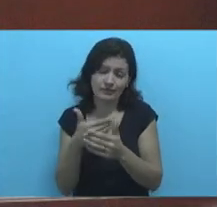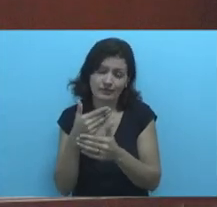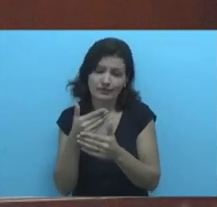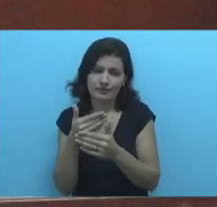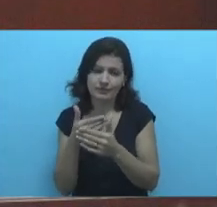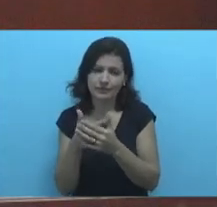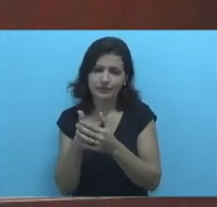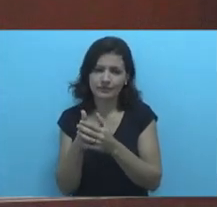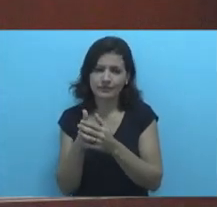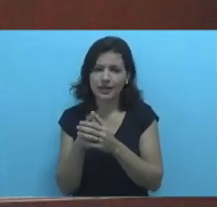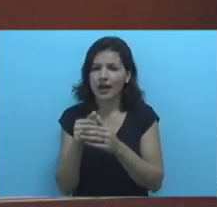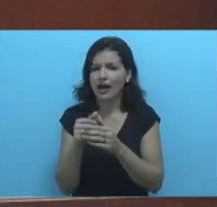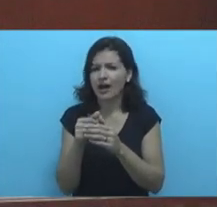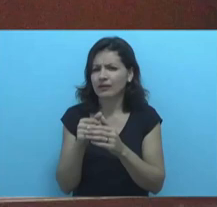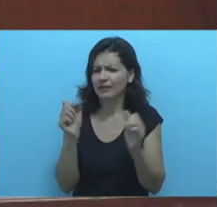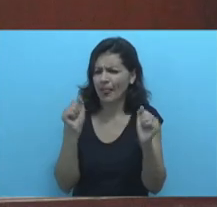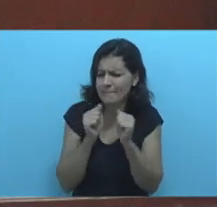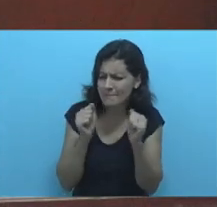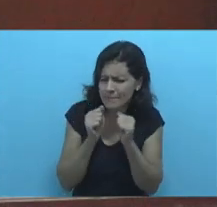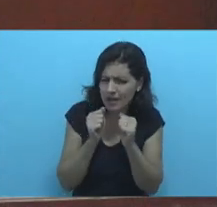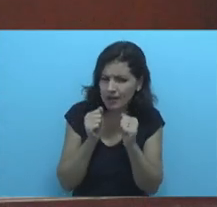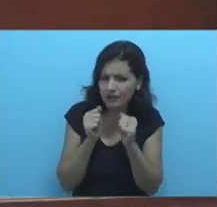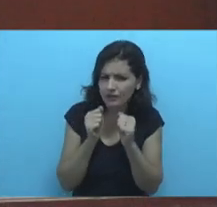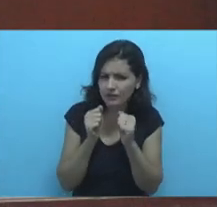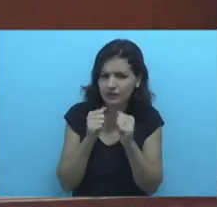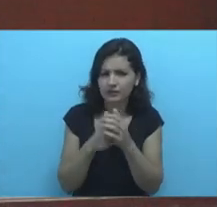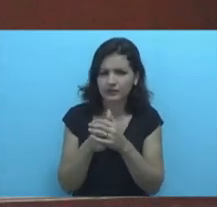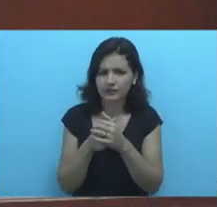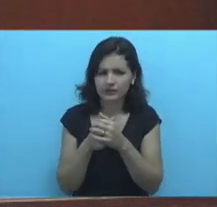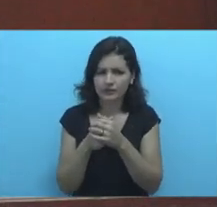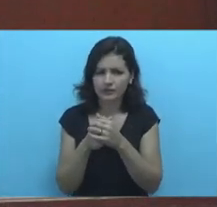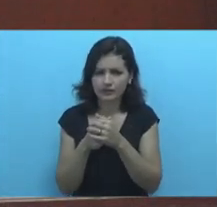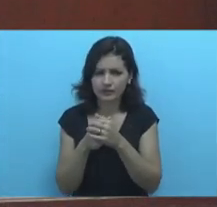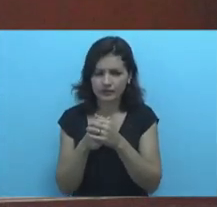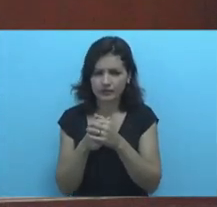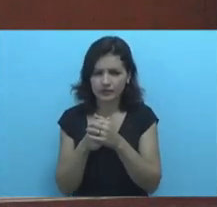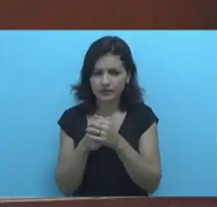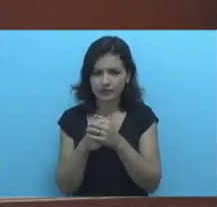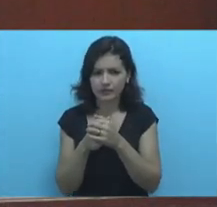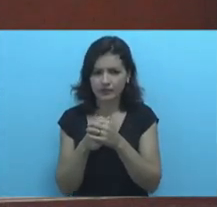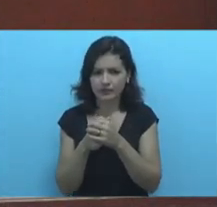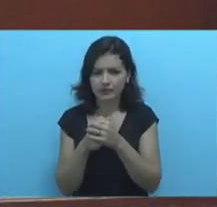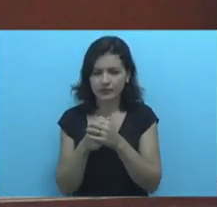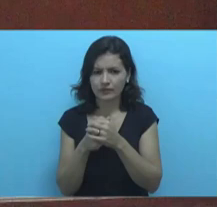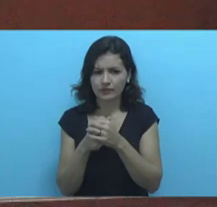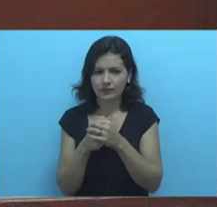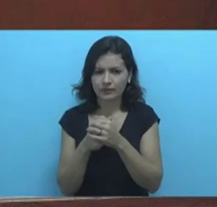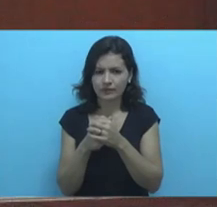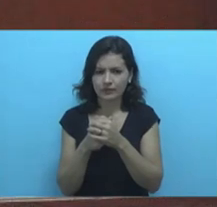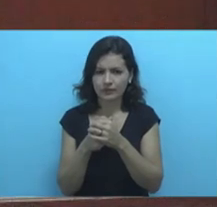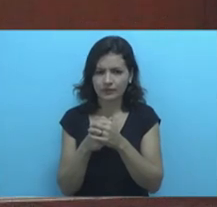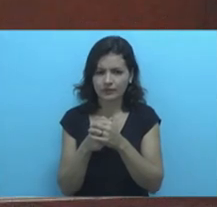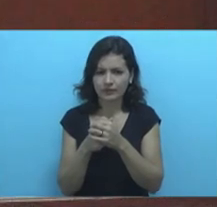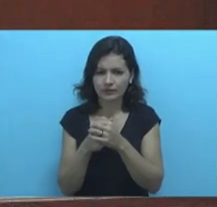en muchos inviernos, tapizadas las calles y las veredas por las